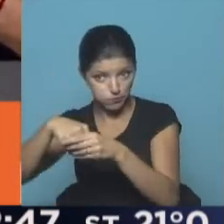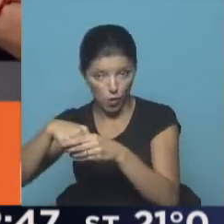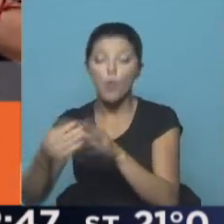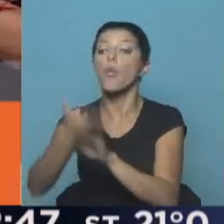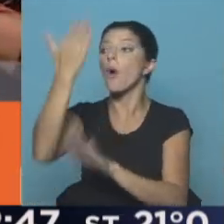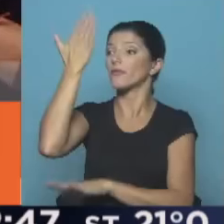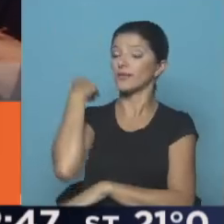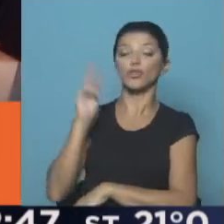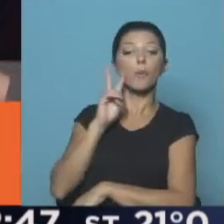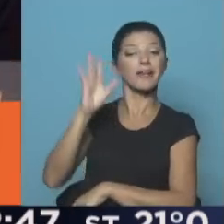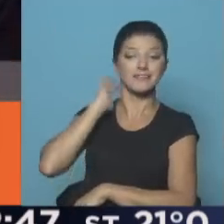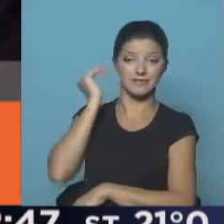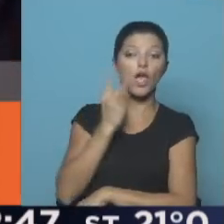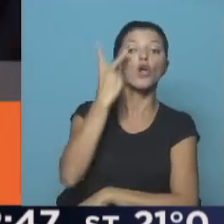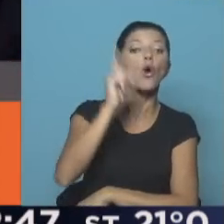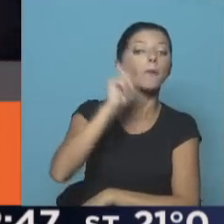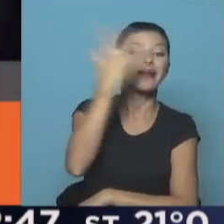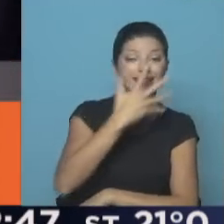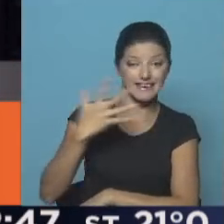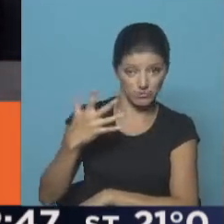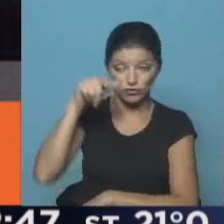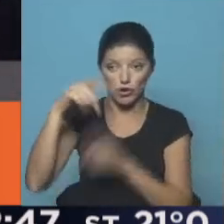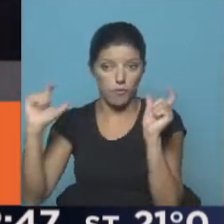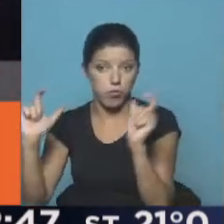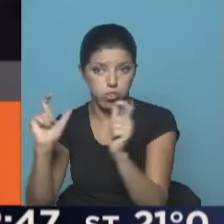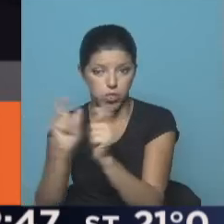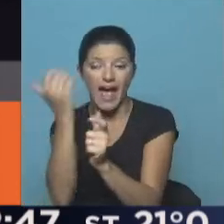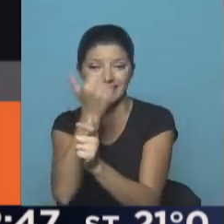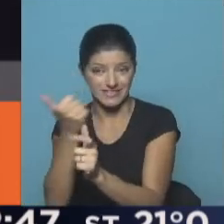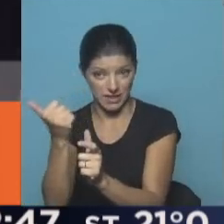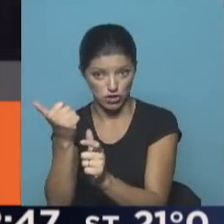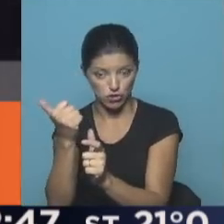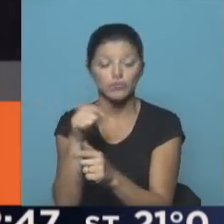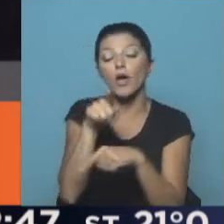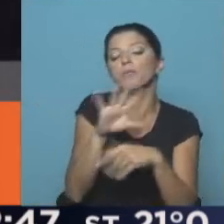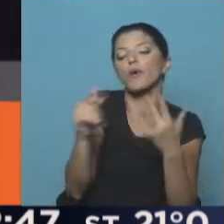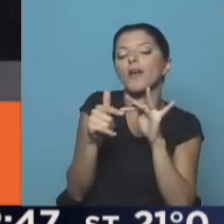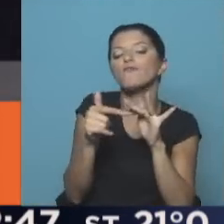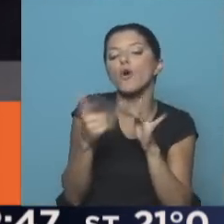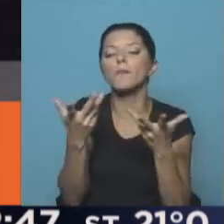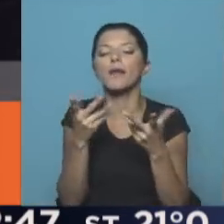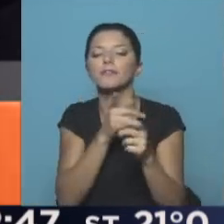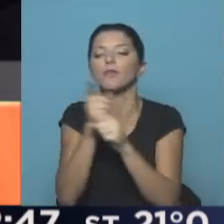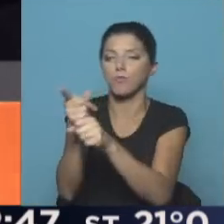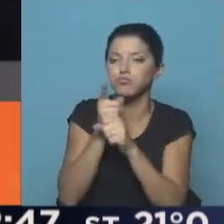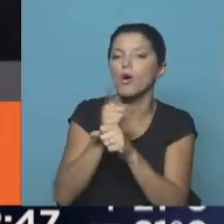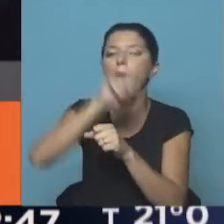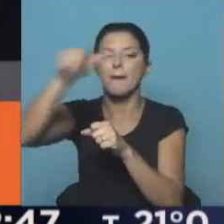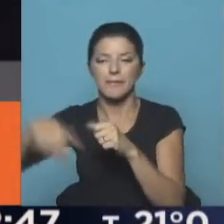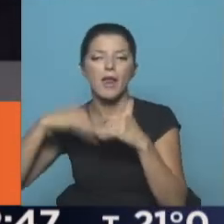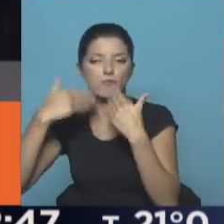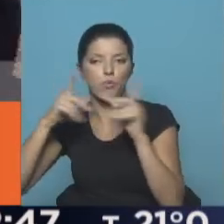2016 2.500 combatientes en Afganistán, cosa que estos operativos finalmente son exitosos y que los han reducido